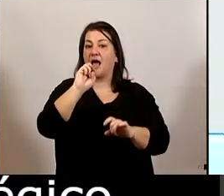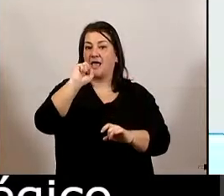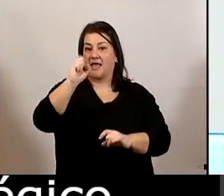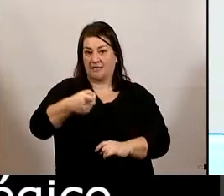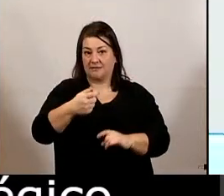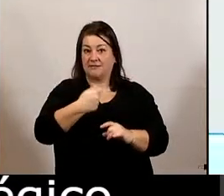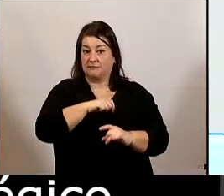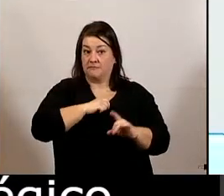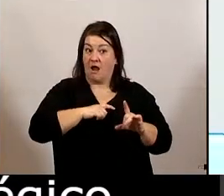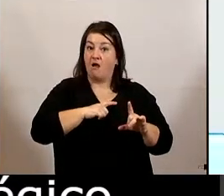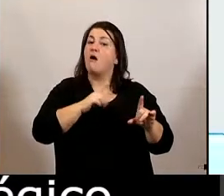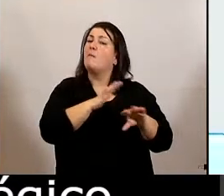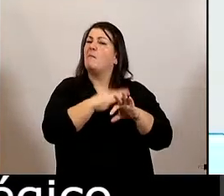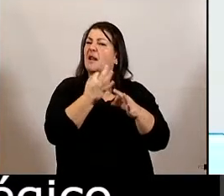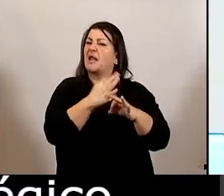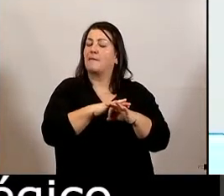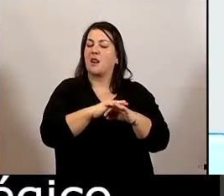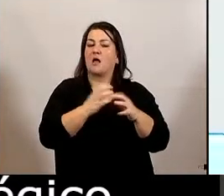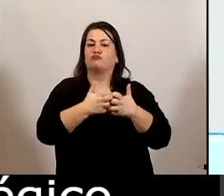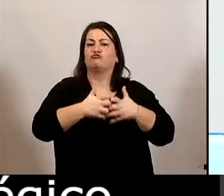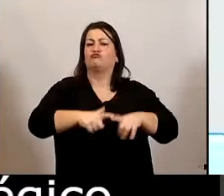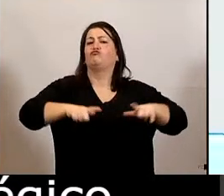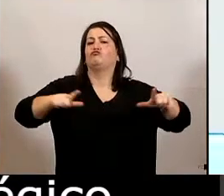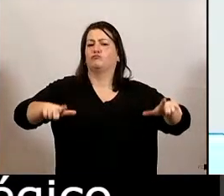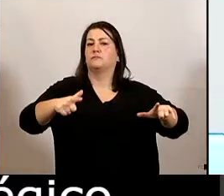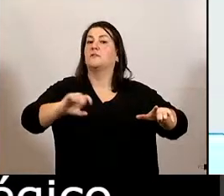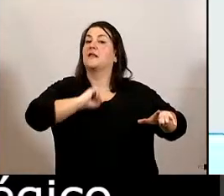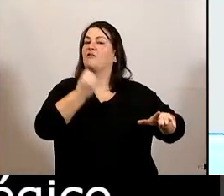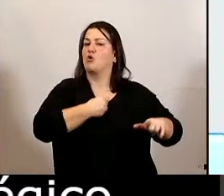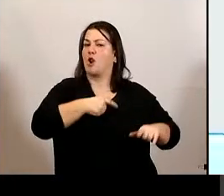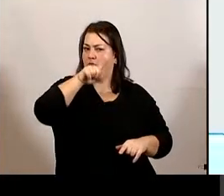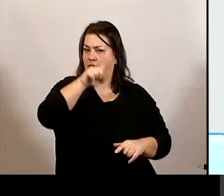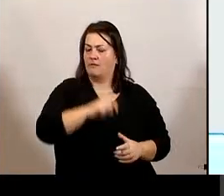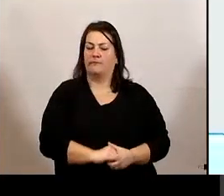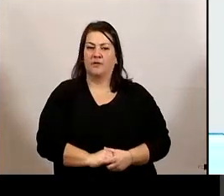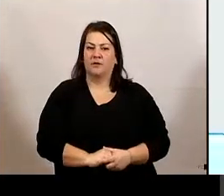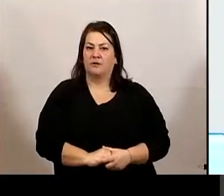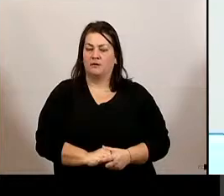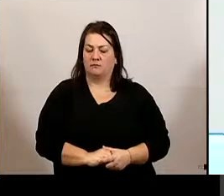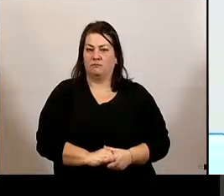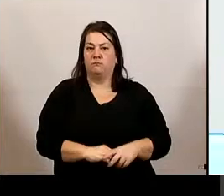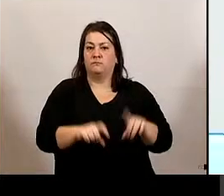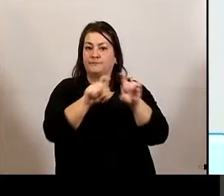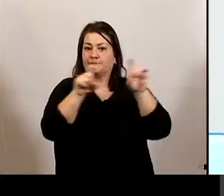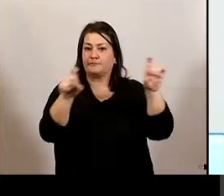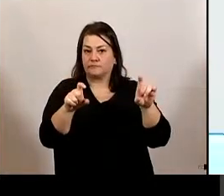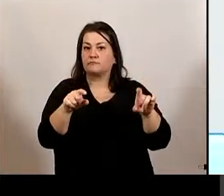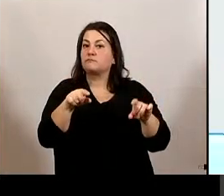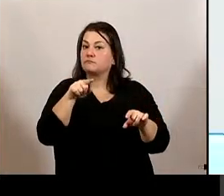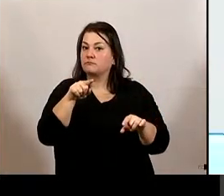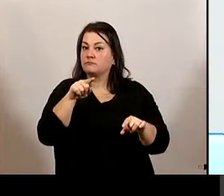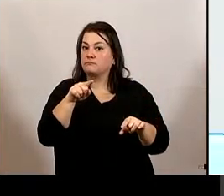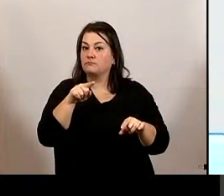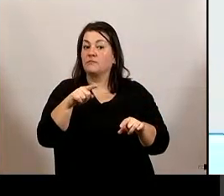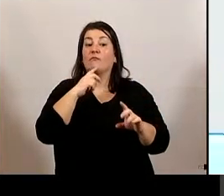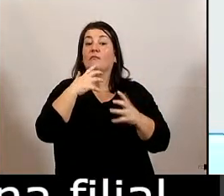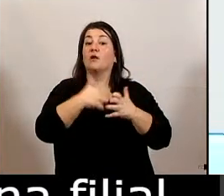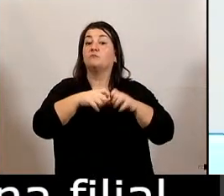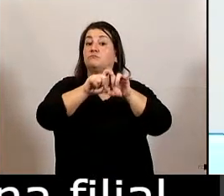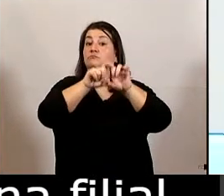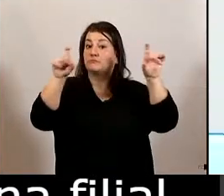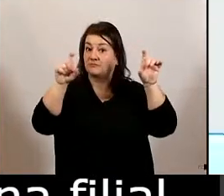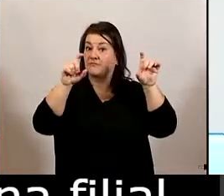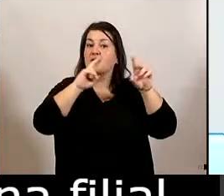Spain para la futura gigafactoría de Navalmoral de la Mata. La empresa es una filial de la multinacional